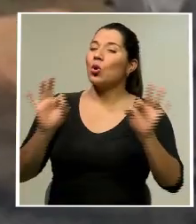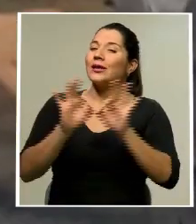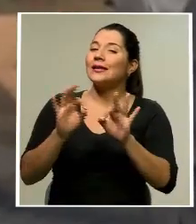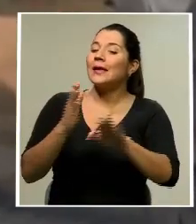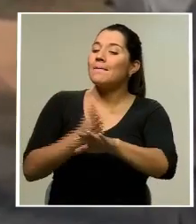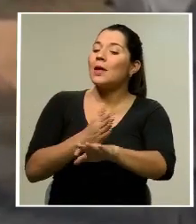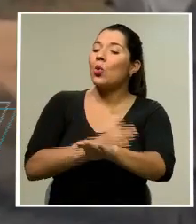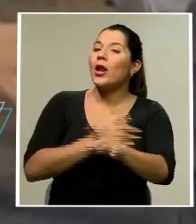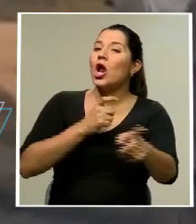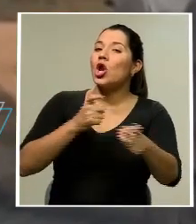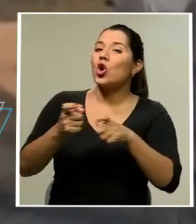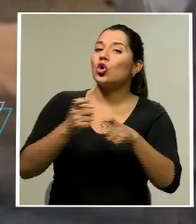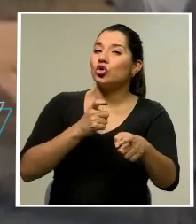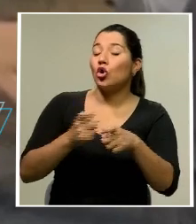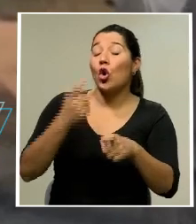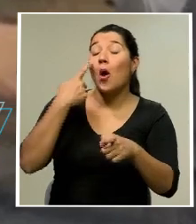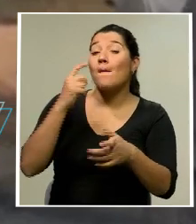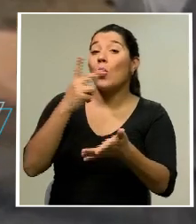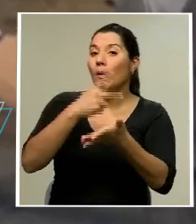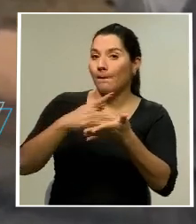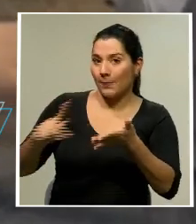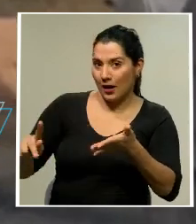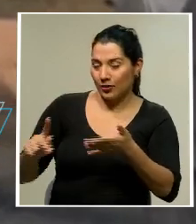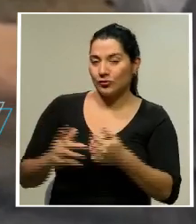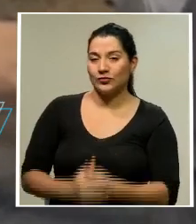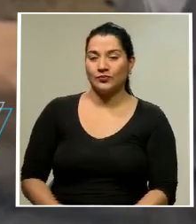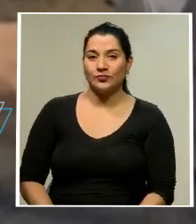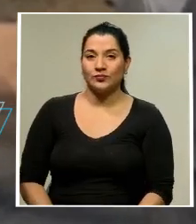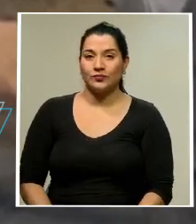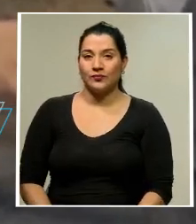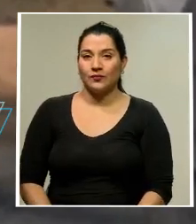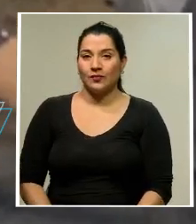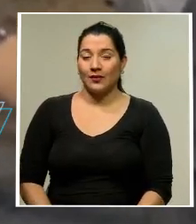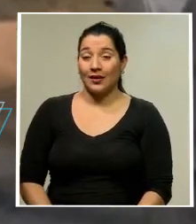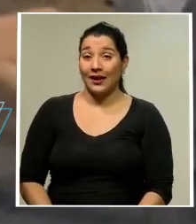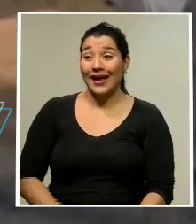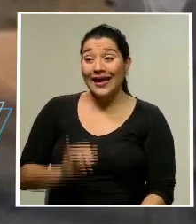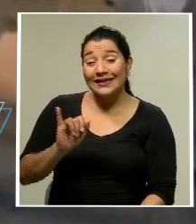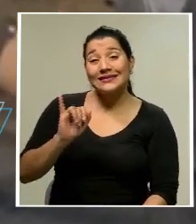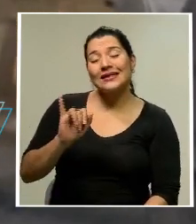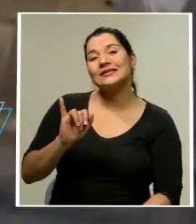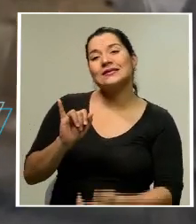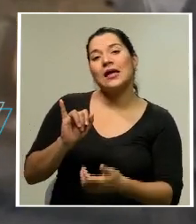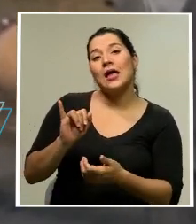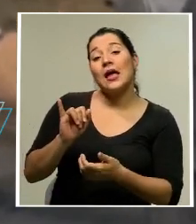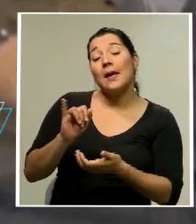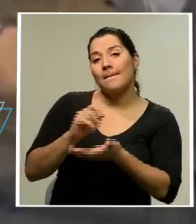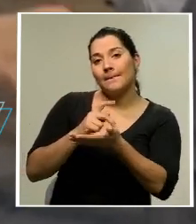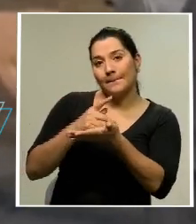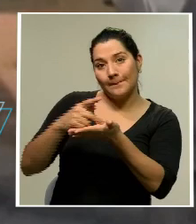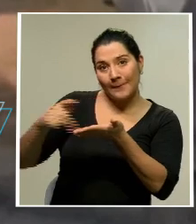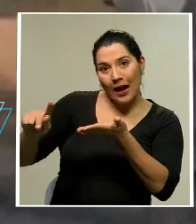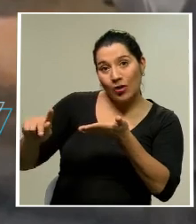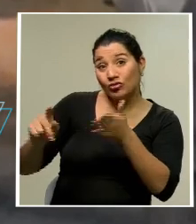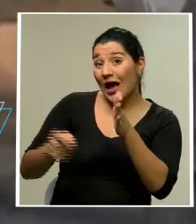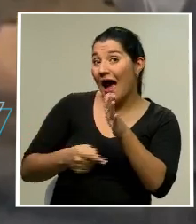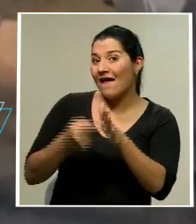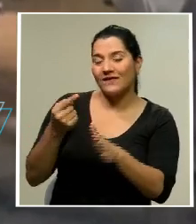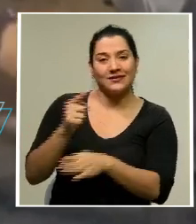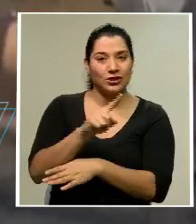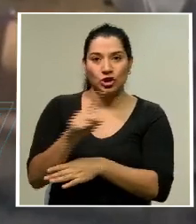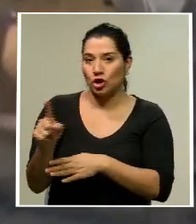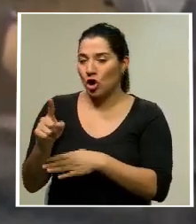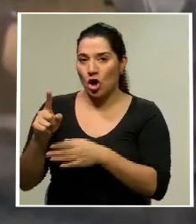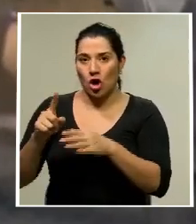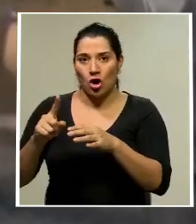tenemos en CONAVI por el sistema. Esas cuentas por pagar muchas veces no quedan